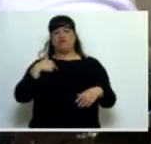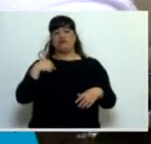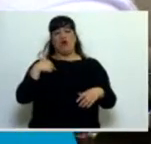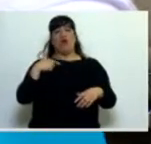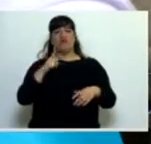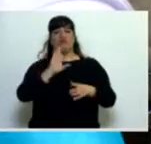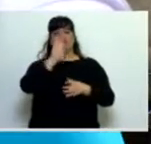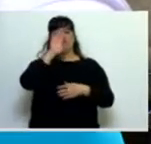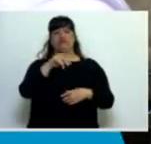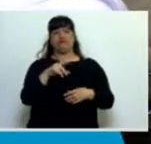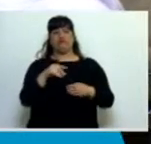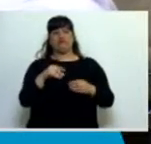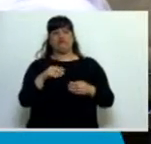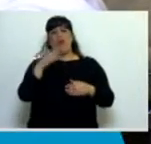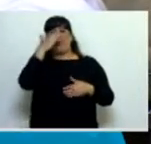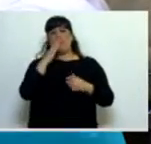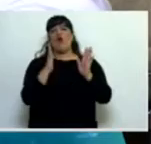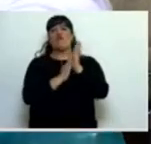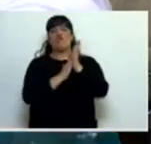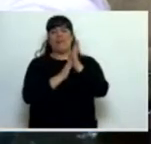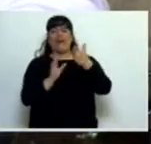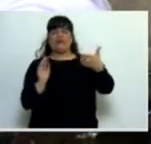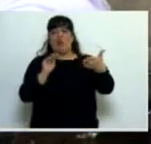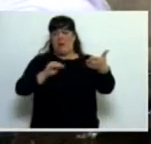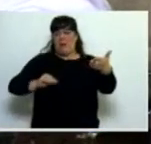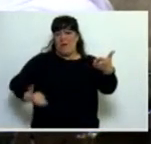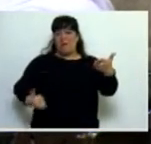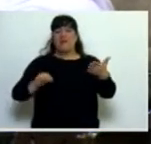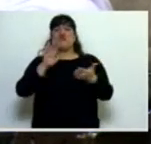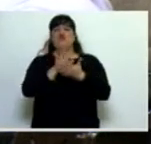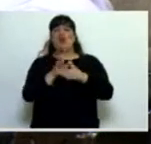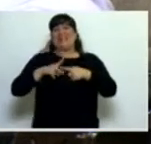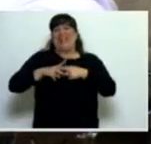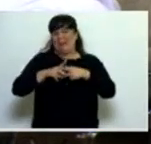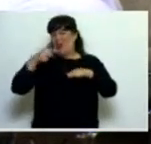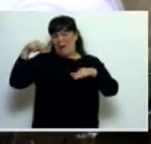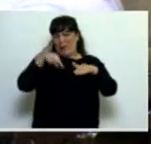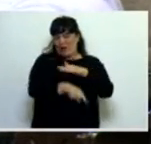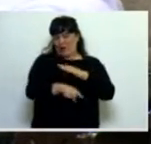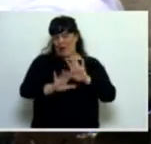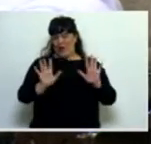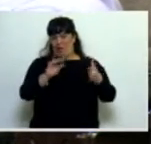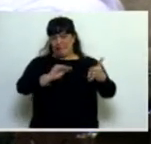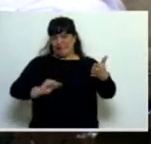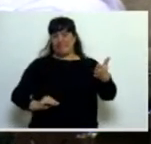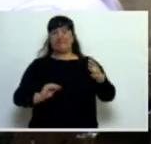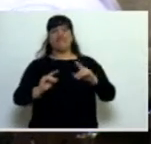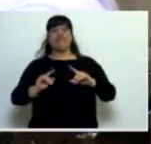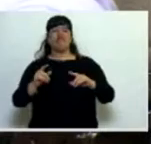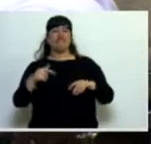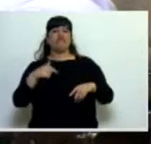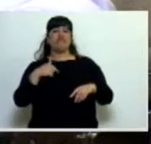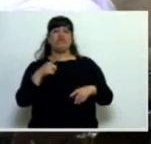a insertar el resto de los fundamentos, que son más de carácter técnico. Tampoco me parecen